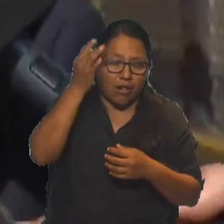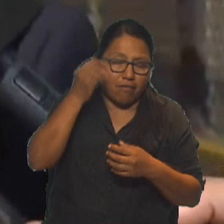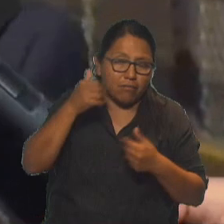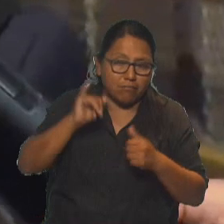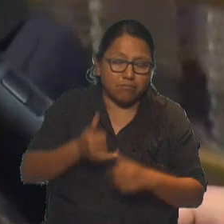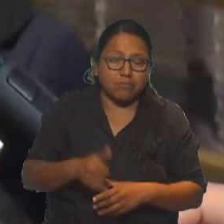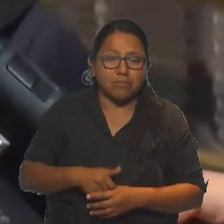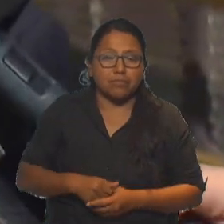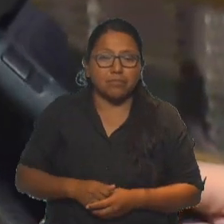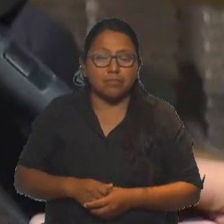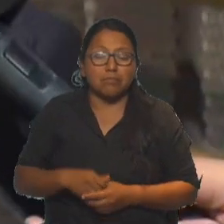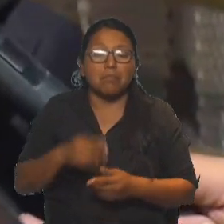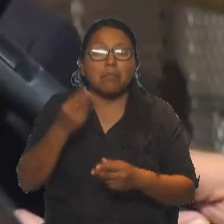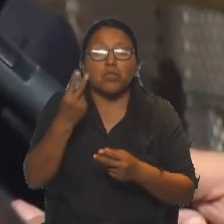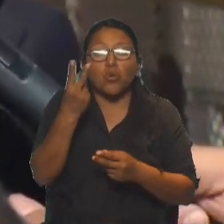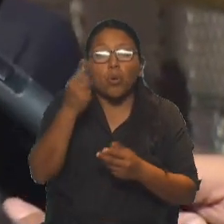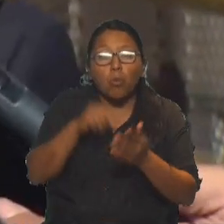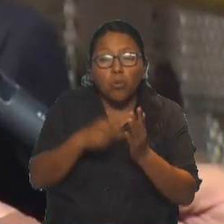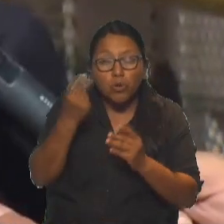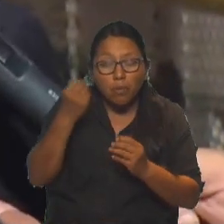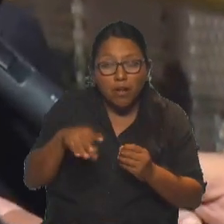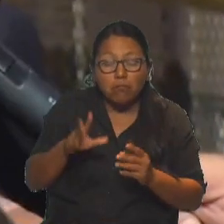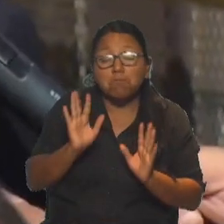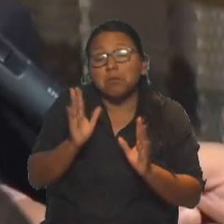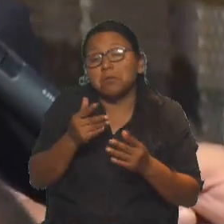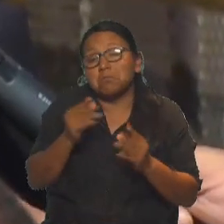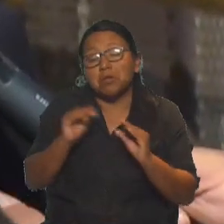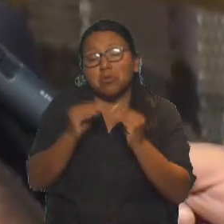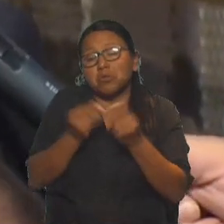ayer? No sé, yo creo que fue un resultado